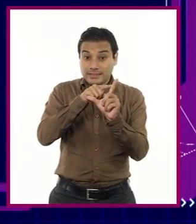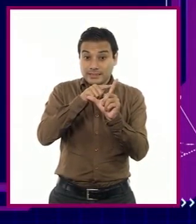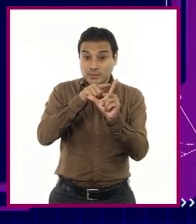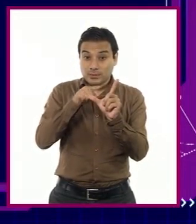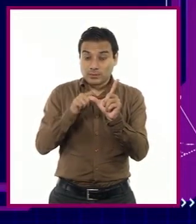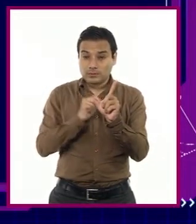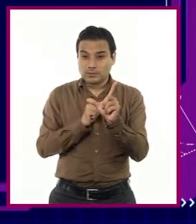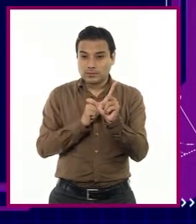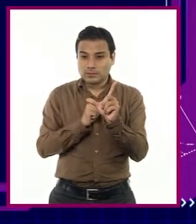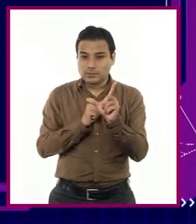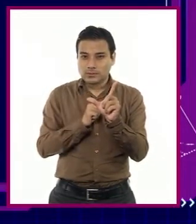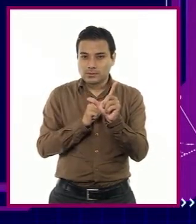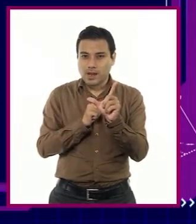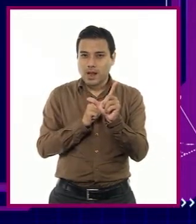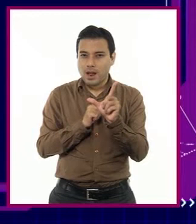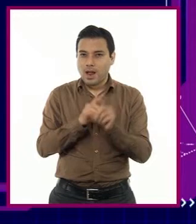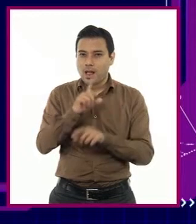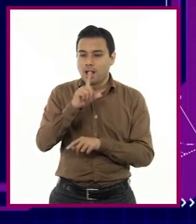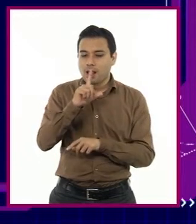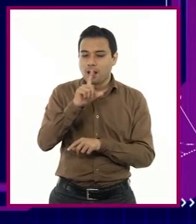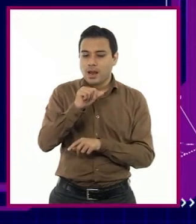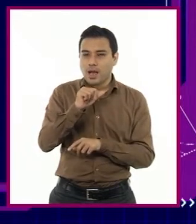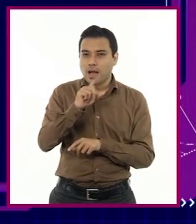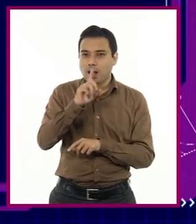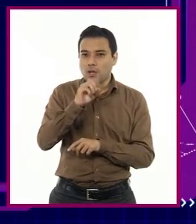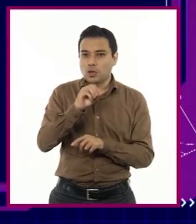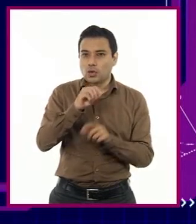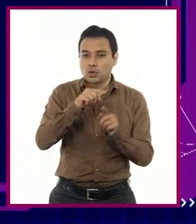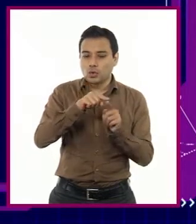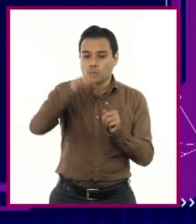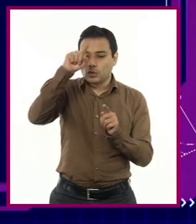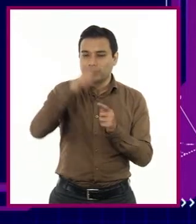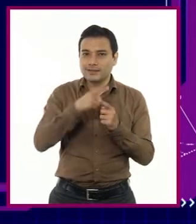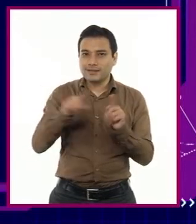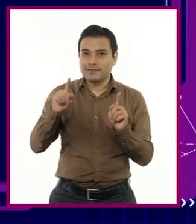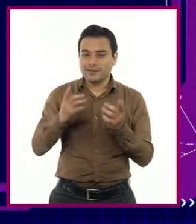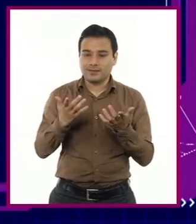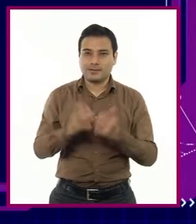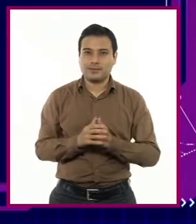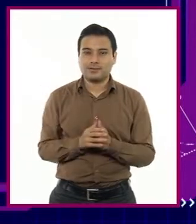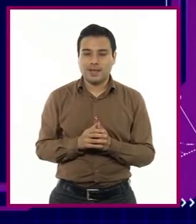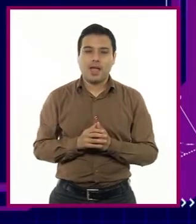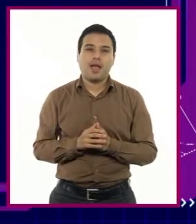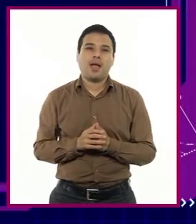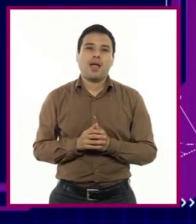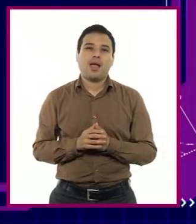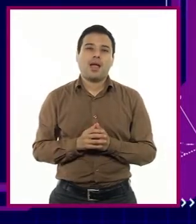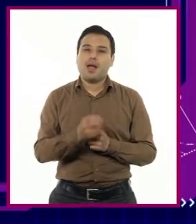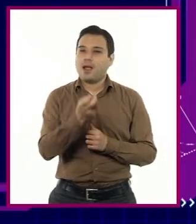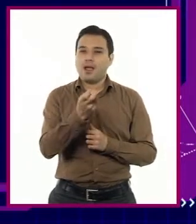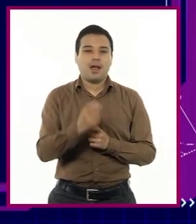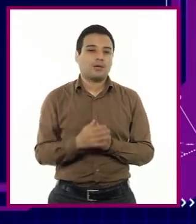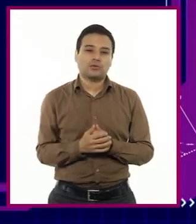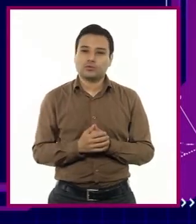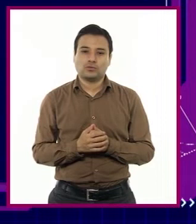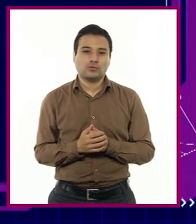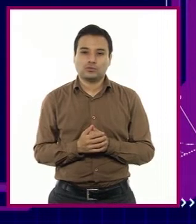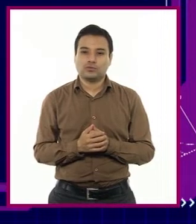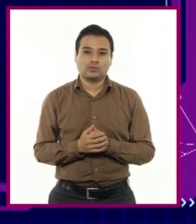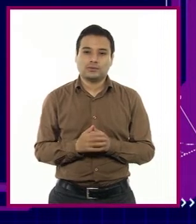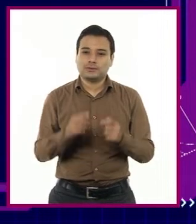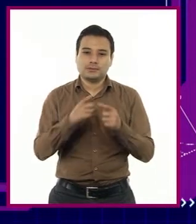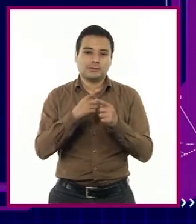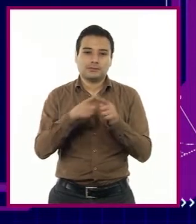entre los dos lados que son congruentes con los otros dos triángulos, situación que sí sucede en los triángulos 1 y